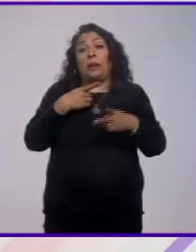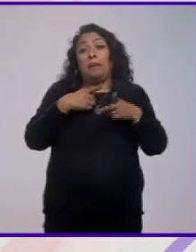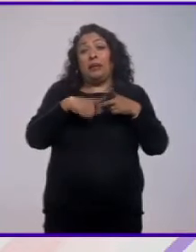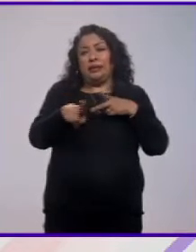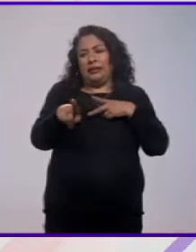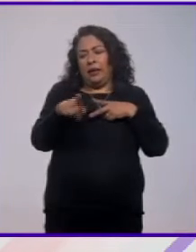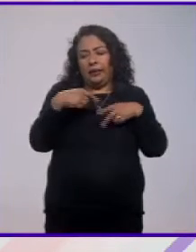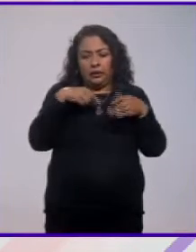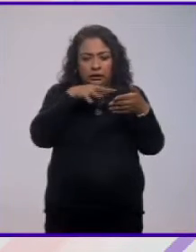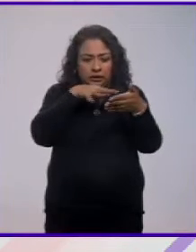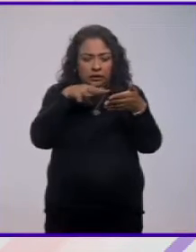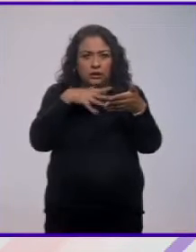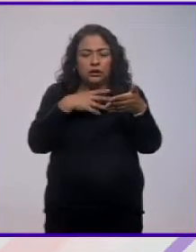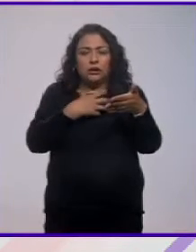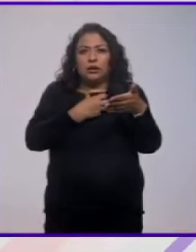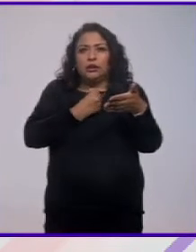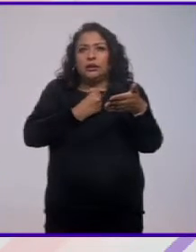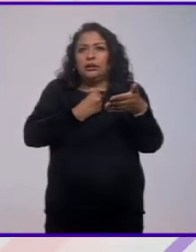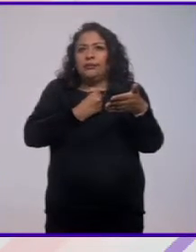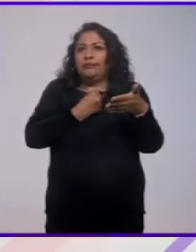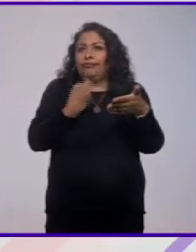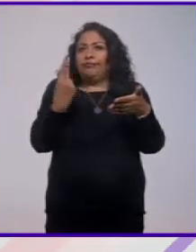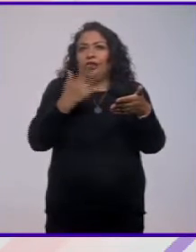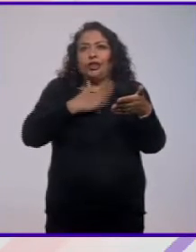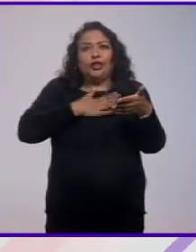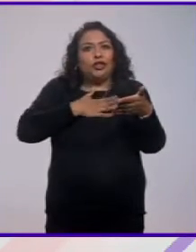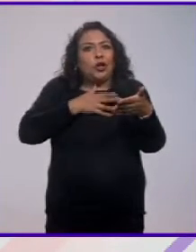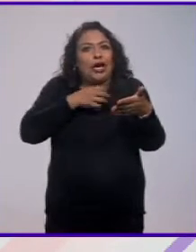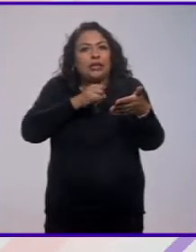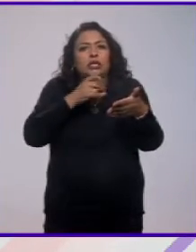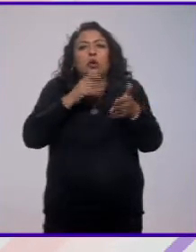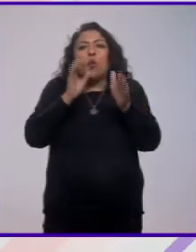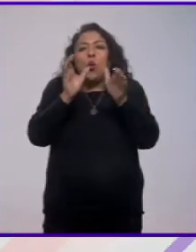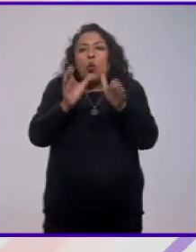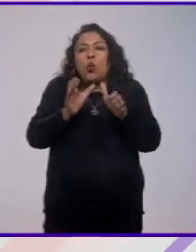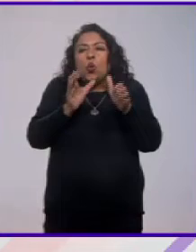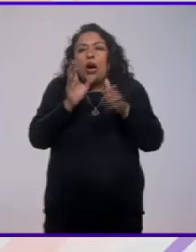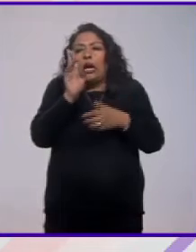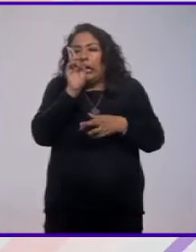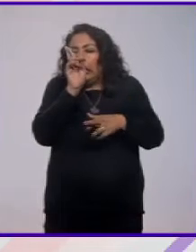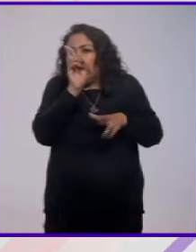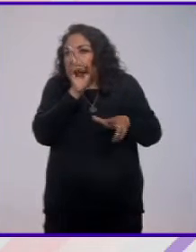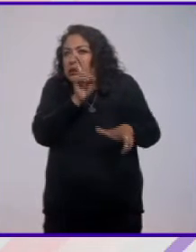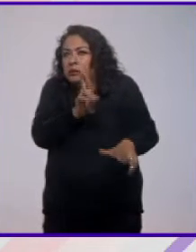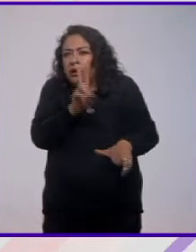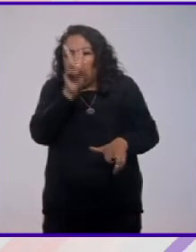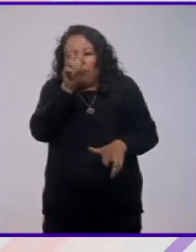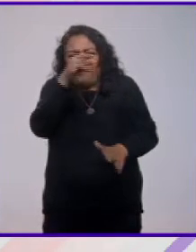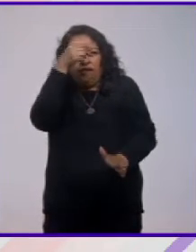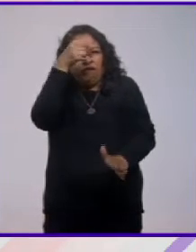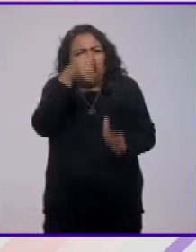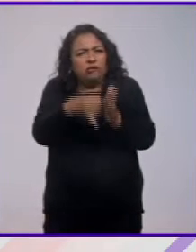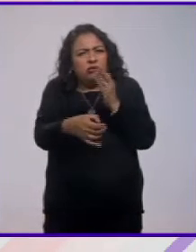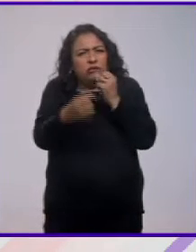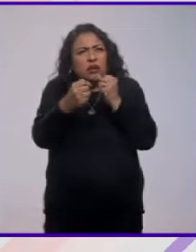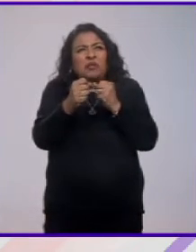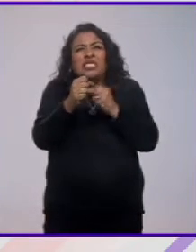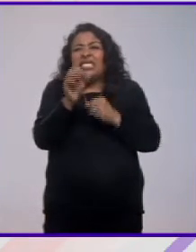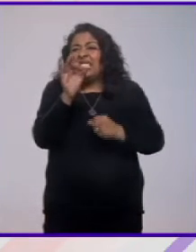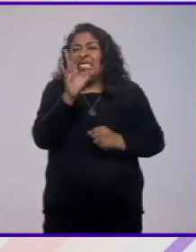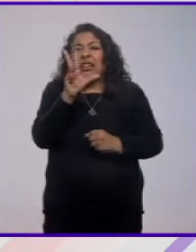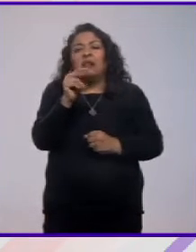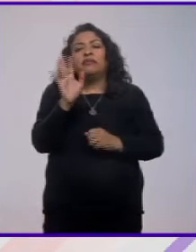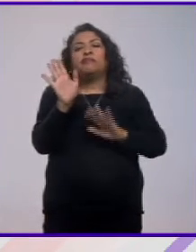líneas me estrujó el alma y dije, lo tengo que hacer como con ese cuidado, con ese respeto y con esa profundidad, porque si no puede caer